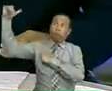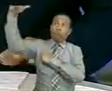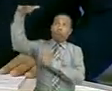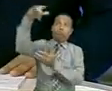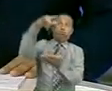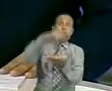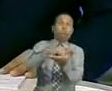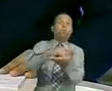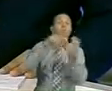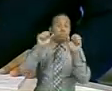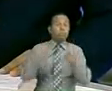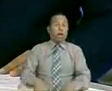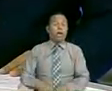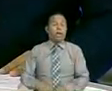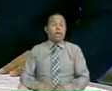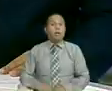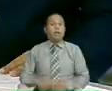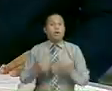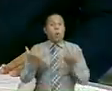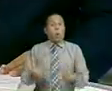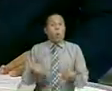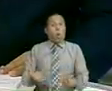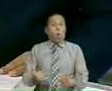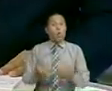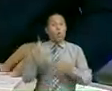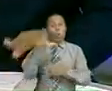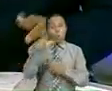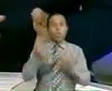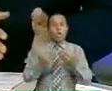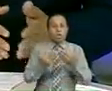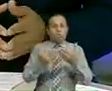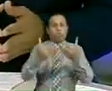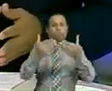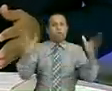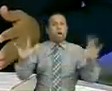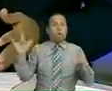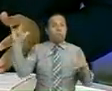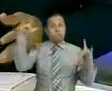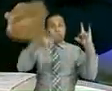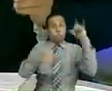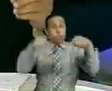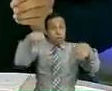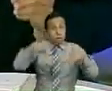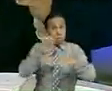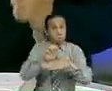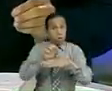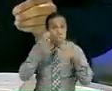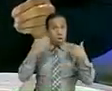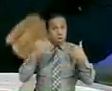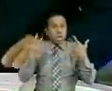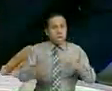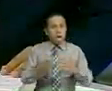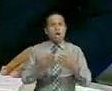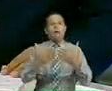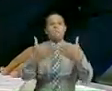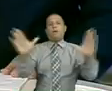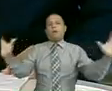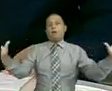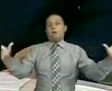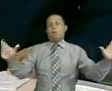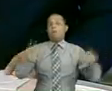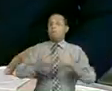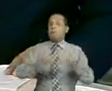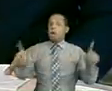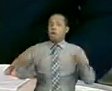lunes el aeropuerto José Joaquín de Olmedo reinició sus operaciones. En tanto, los vuelos nacionales se reanudarán el 15 de ese mes. Carlos